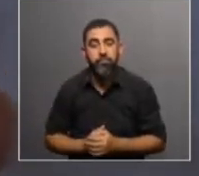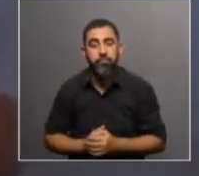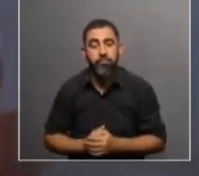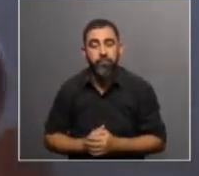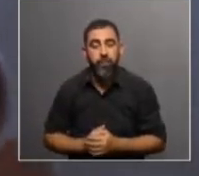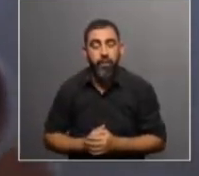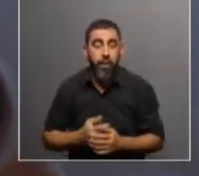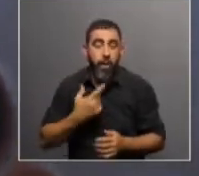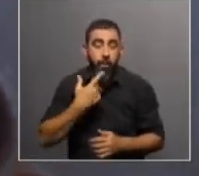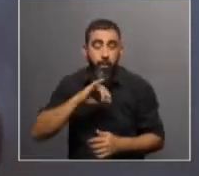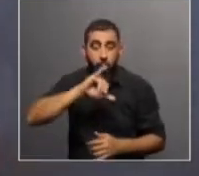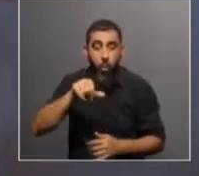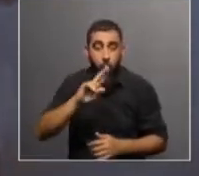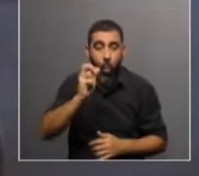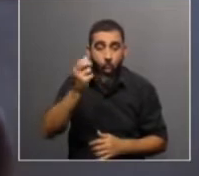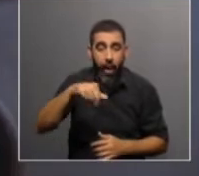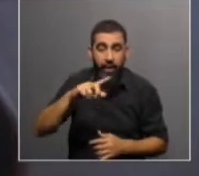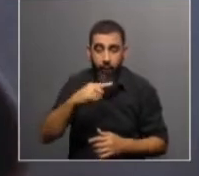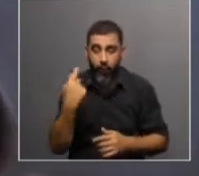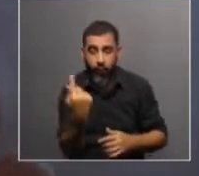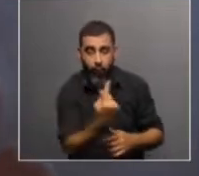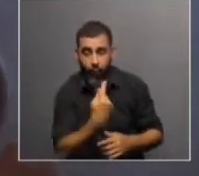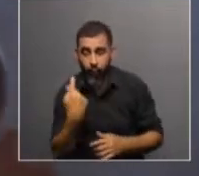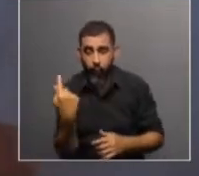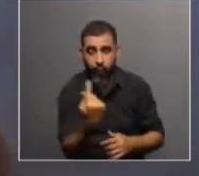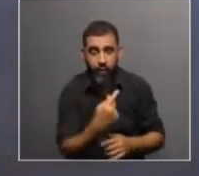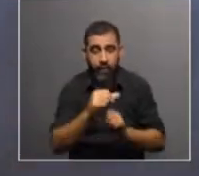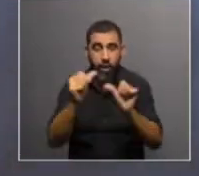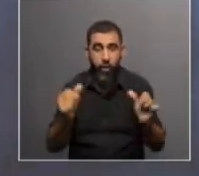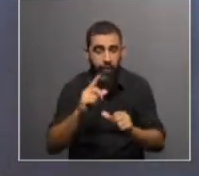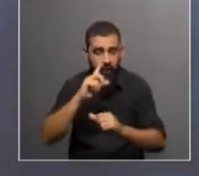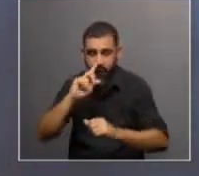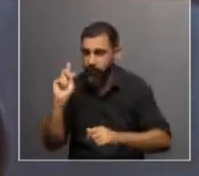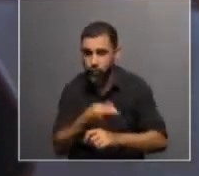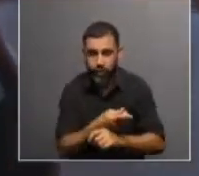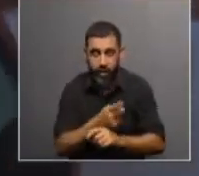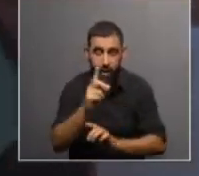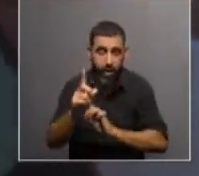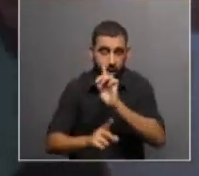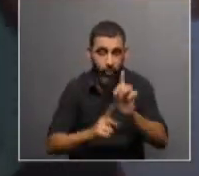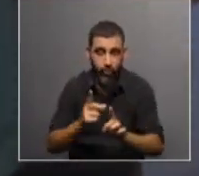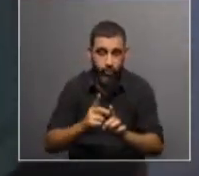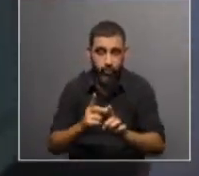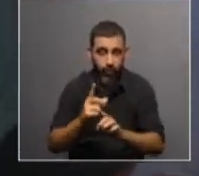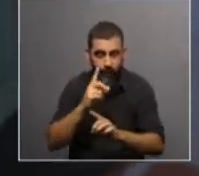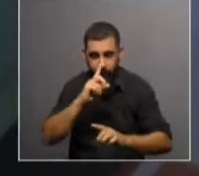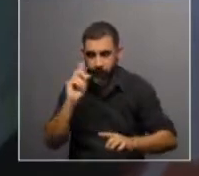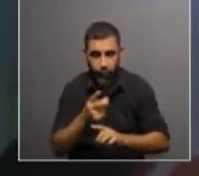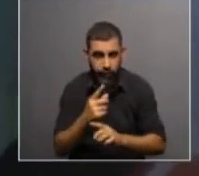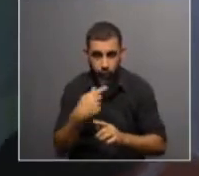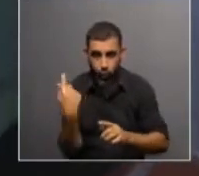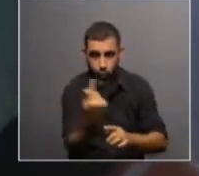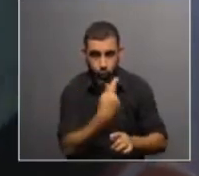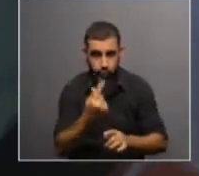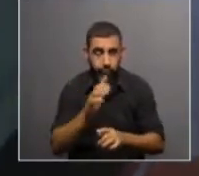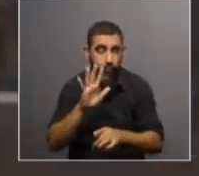Cuando Juan Pedro gira sobre sí mismo, lo hace con cierta velocidad angular, o sea, con cierta velocidad de rotación,